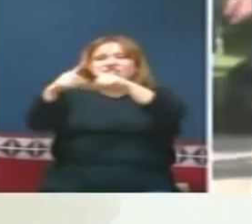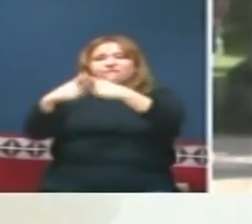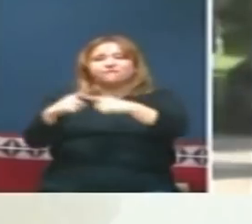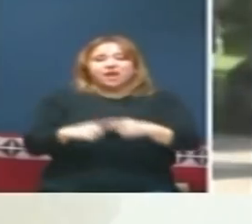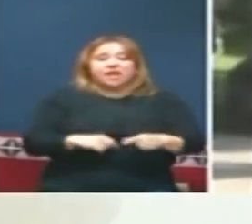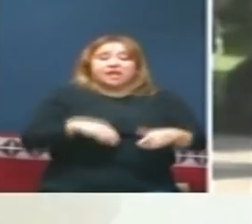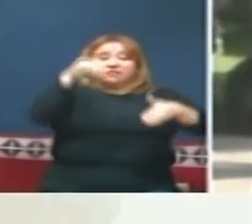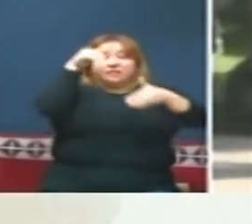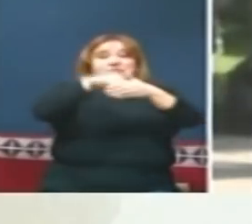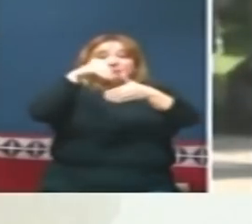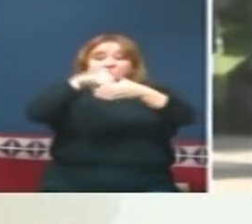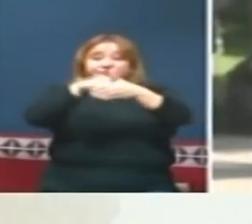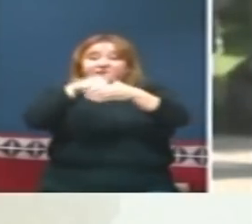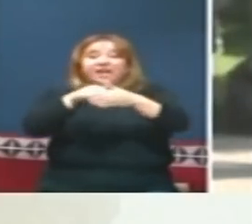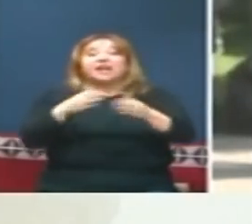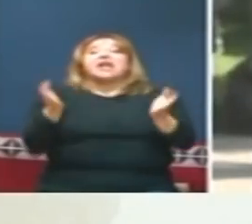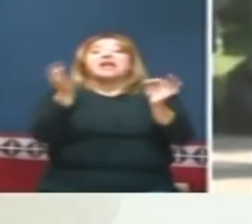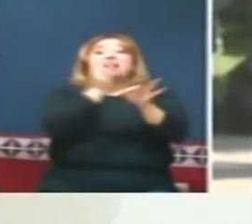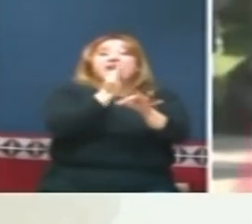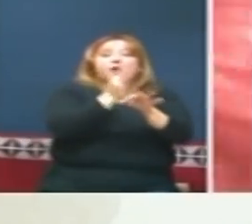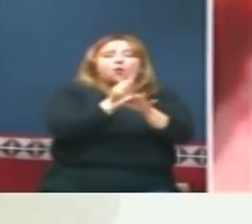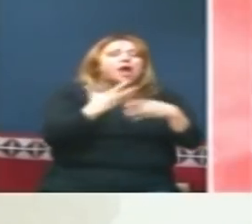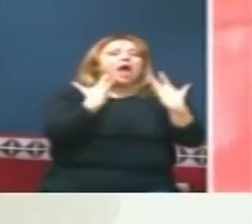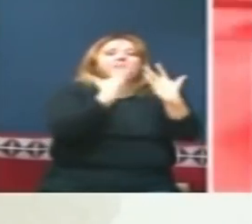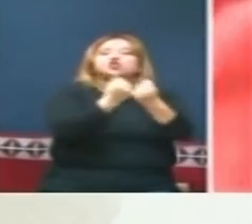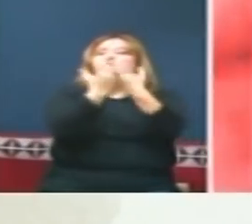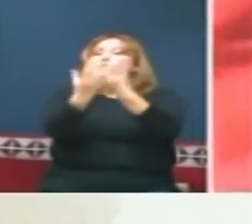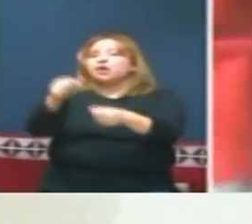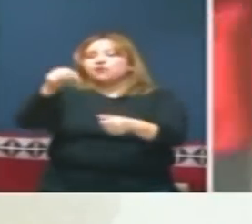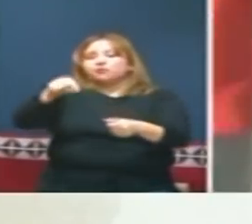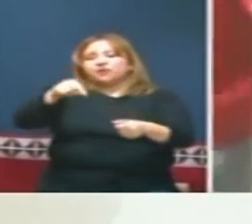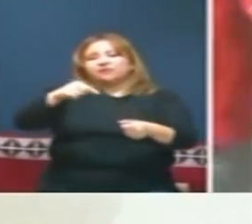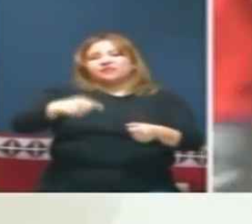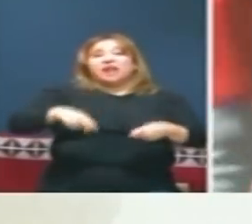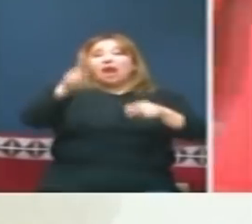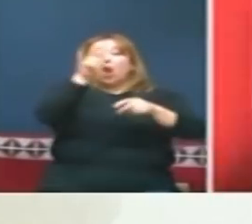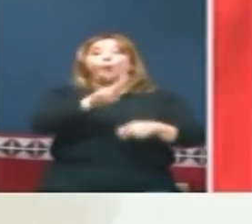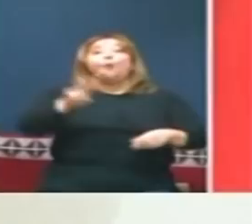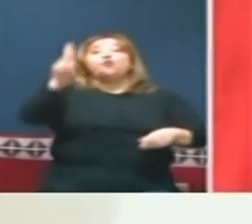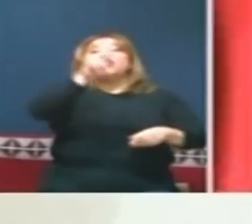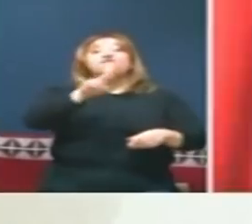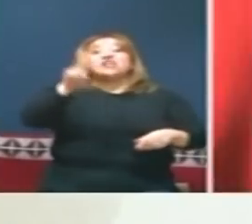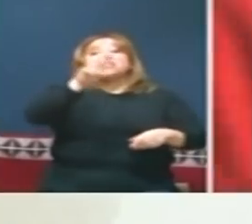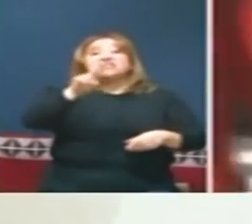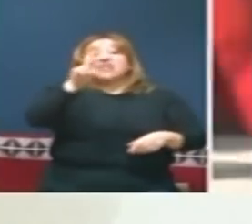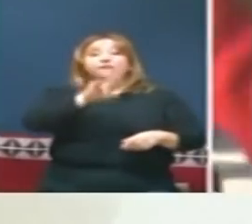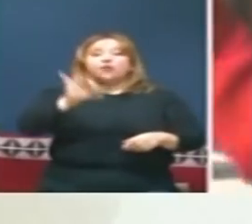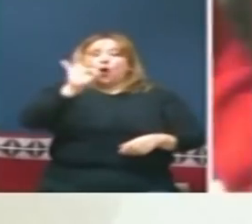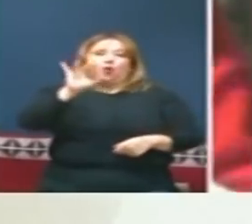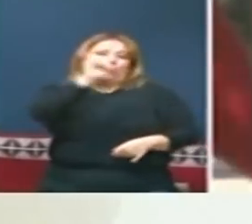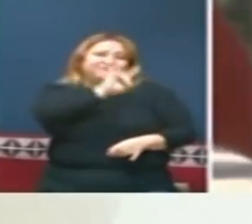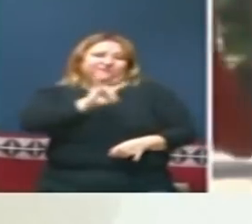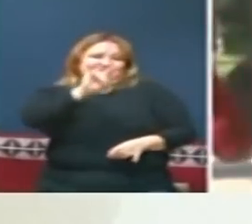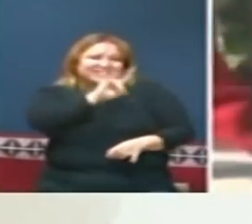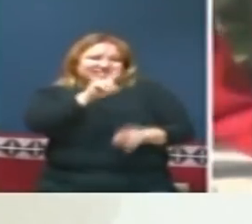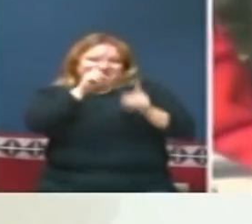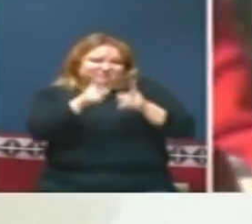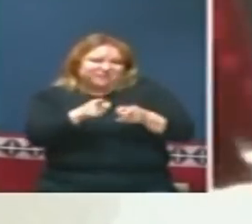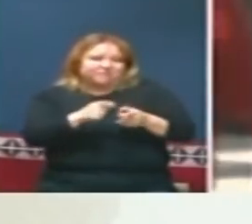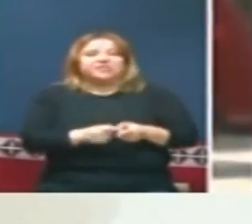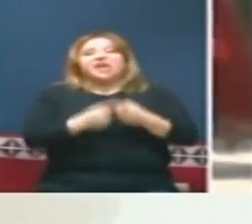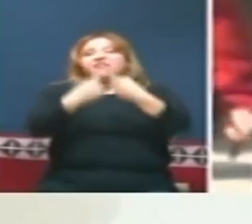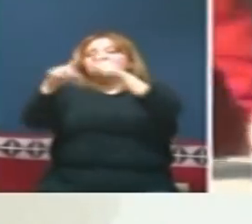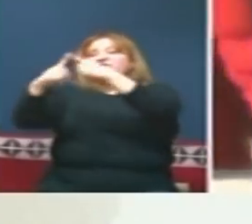establecimientos educativos que han colaborado también durante todos estos días. En la universidad. Sí. También en